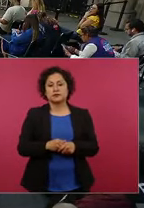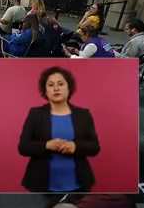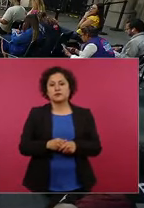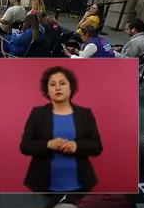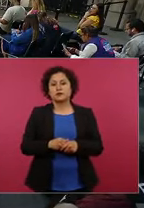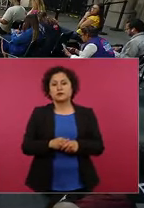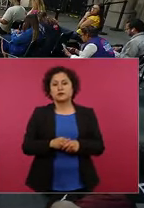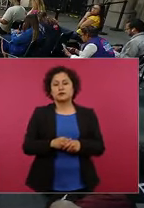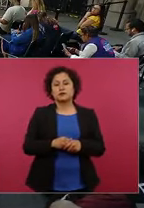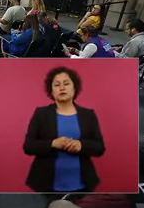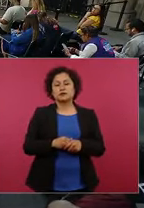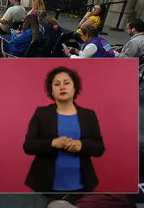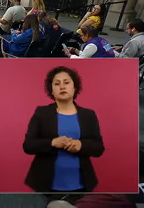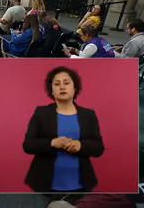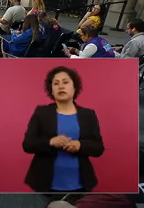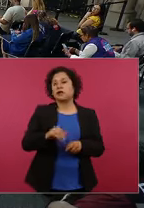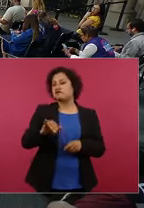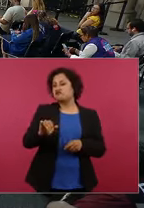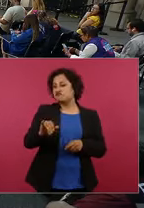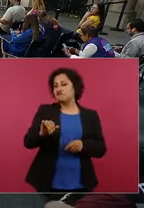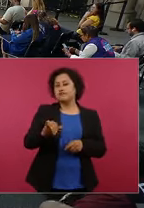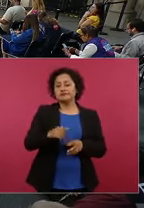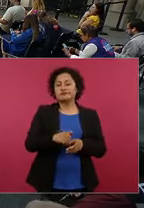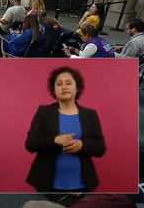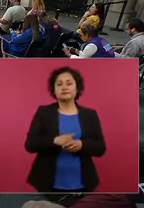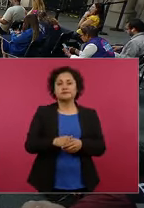Sí, sí.